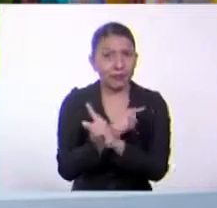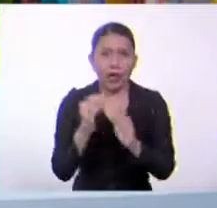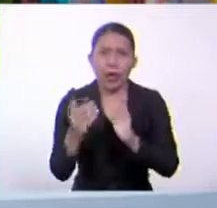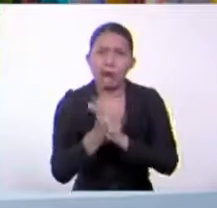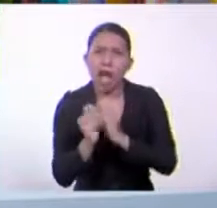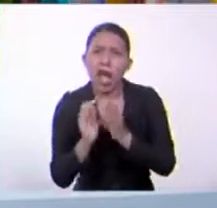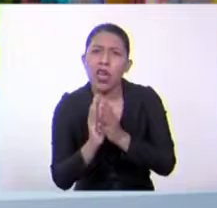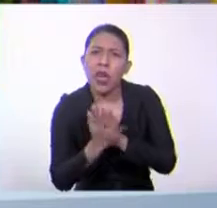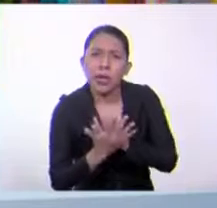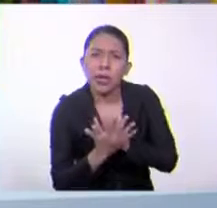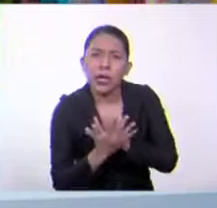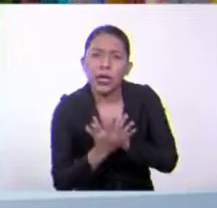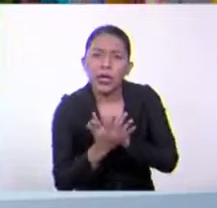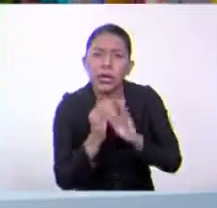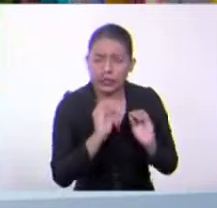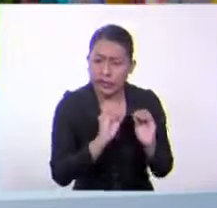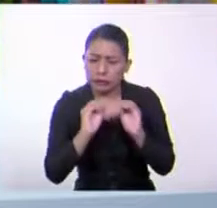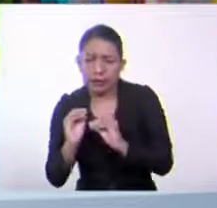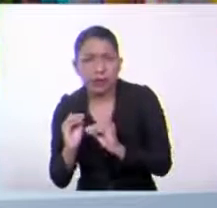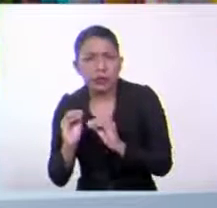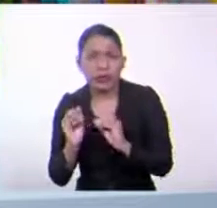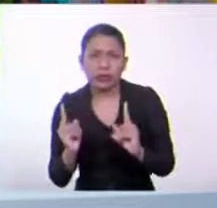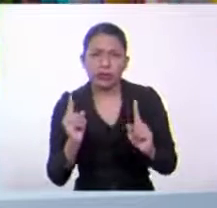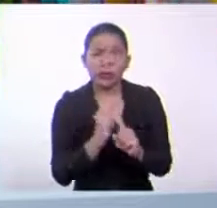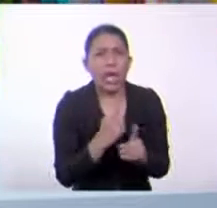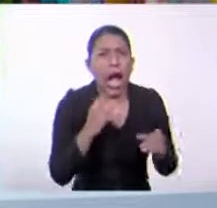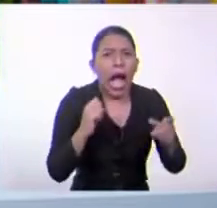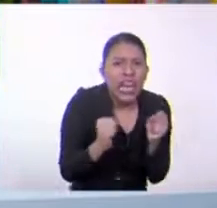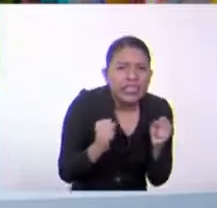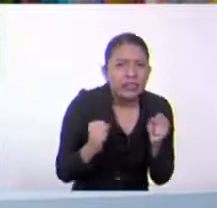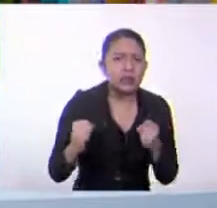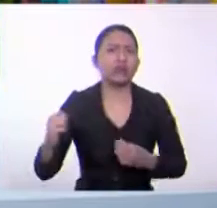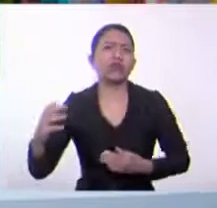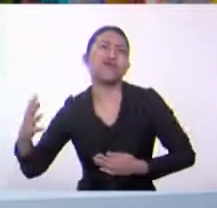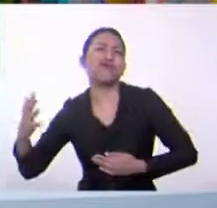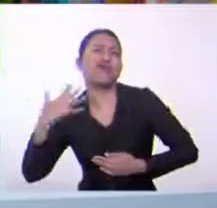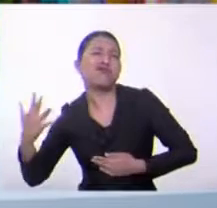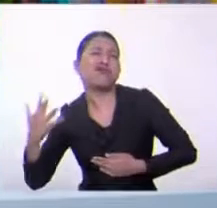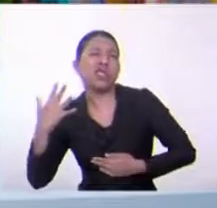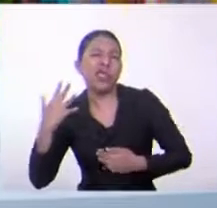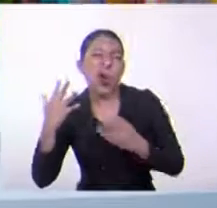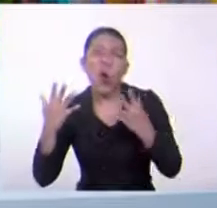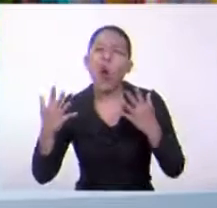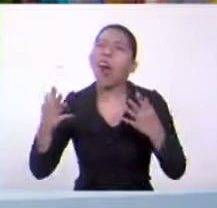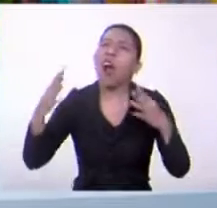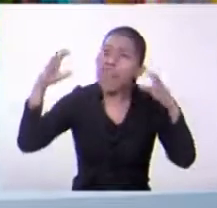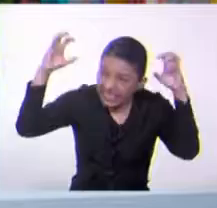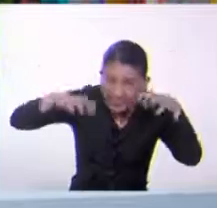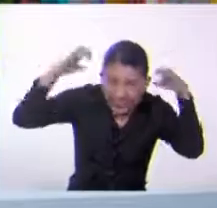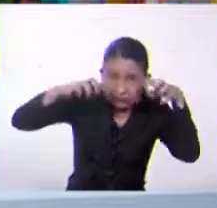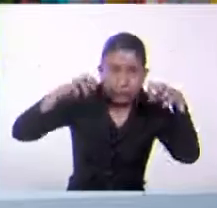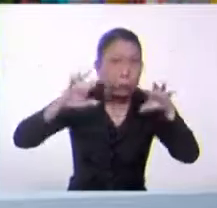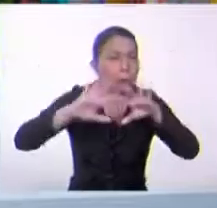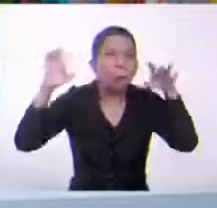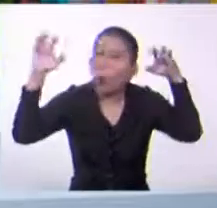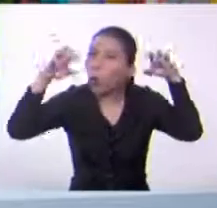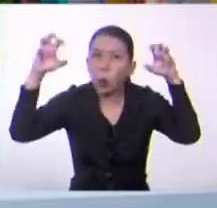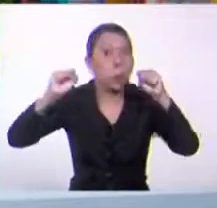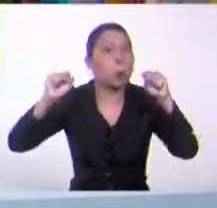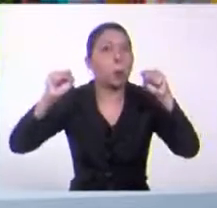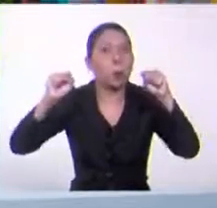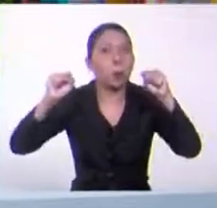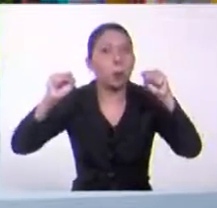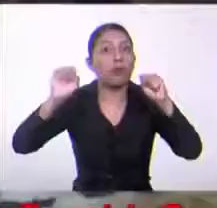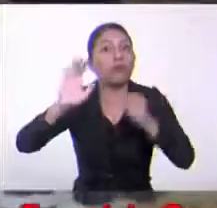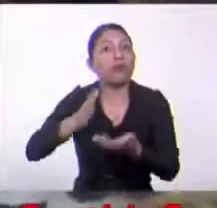adaptarse a esas condiciones de frío, de calor, de humedad o de sequía, son los